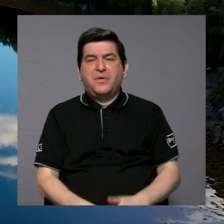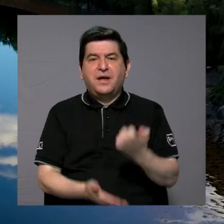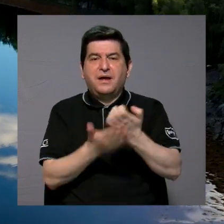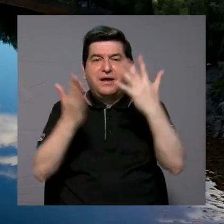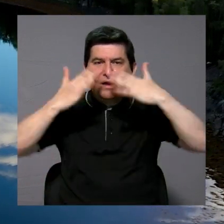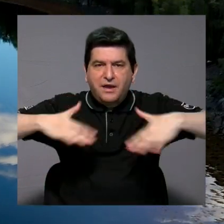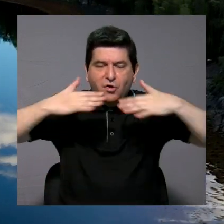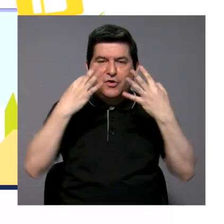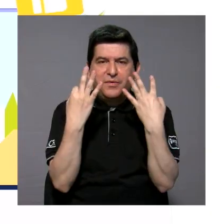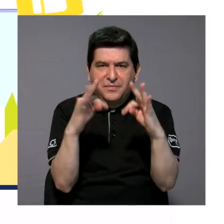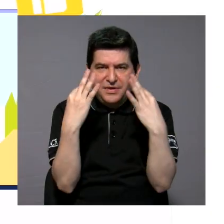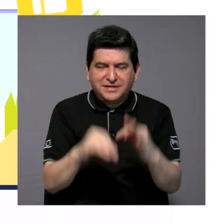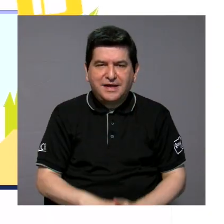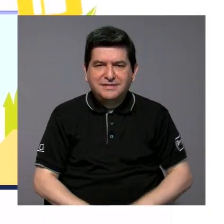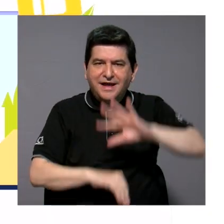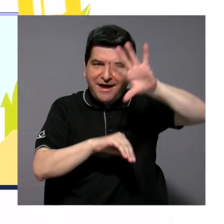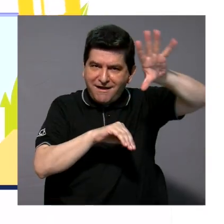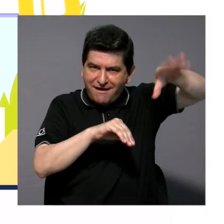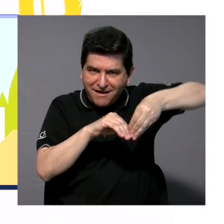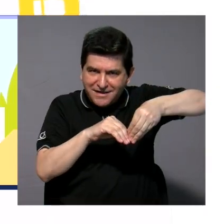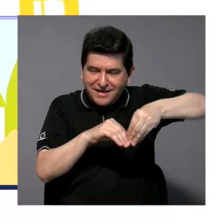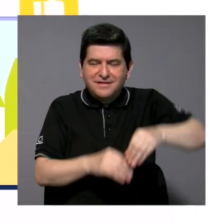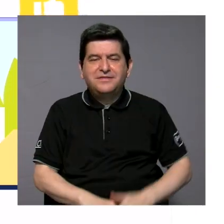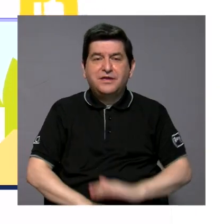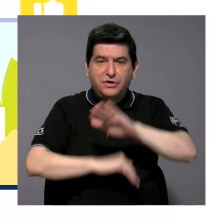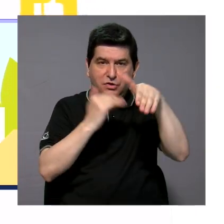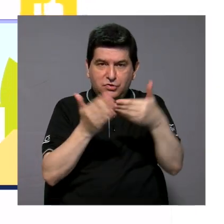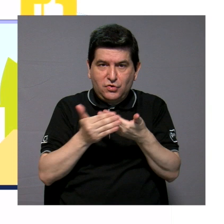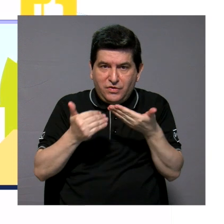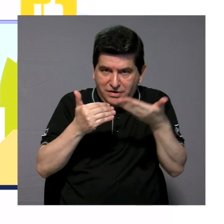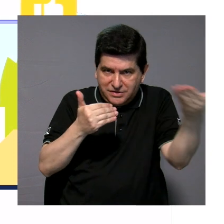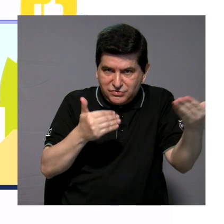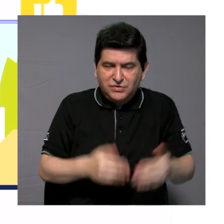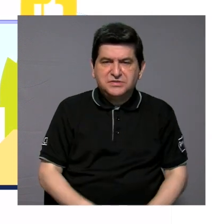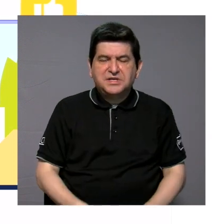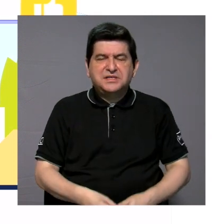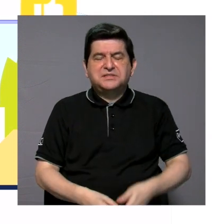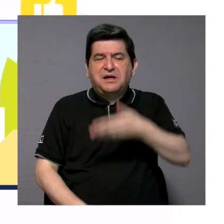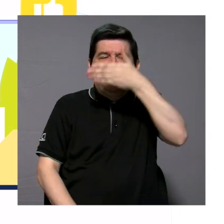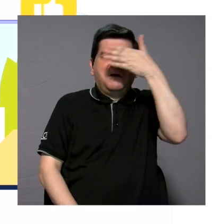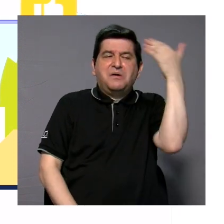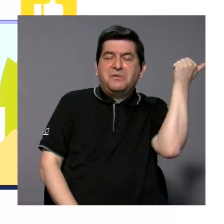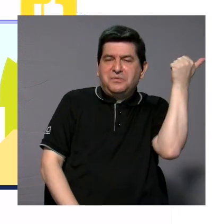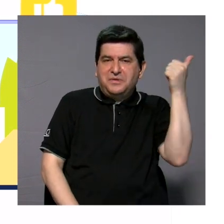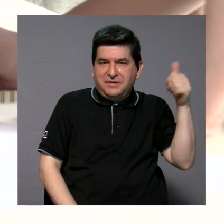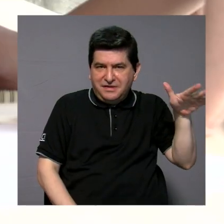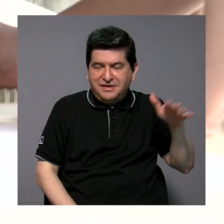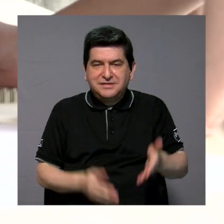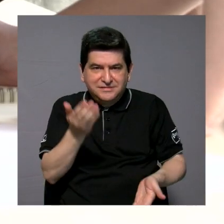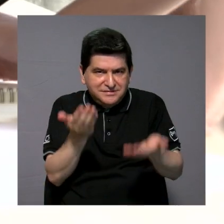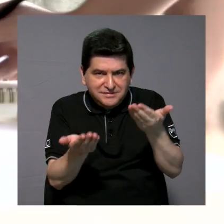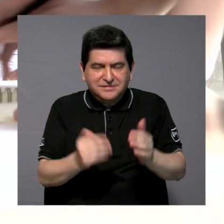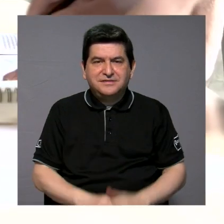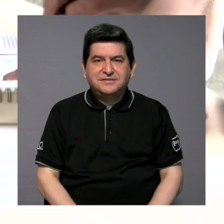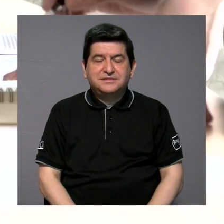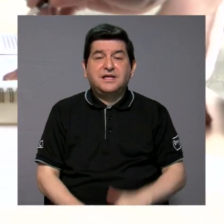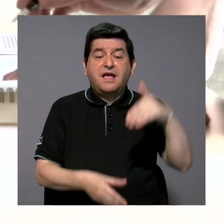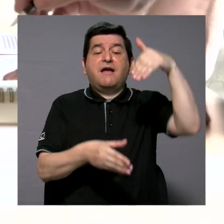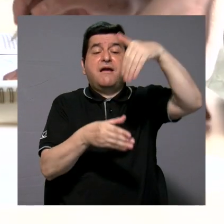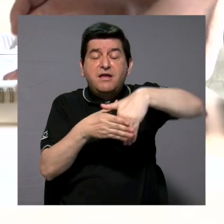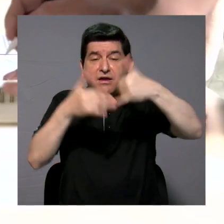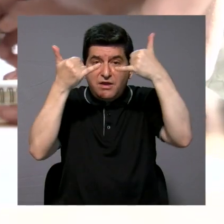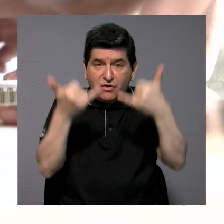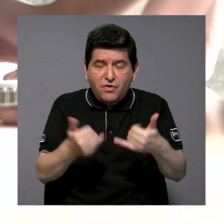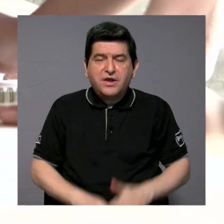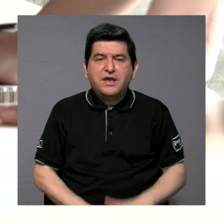ambiental lo que trata es eso, es de incorporar todas esas cosas que estaban perdidas por ahí y